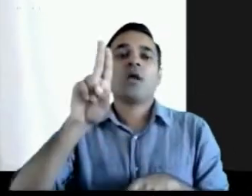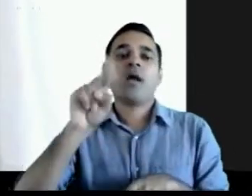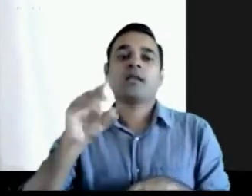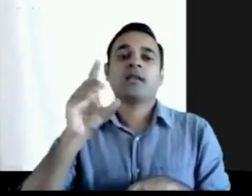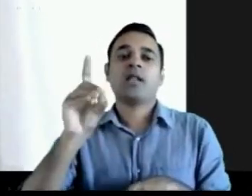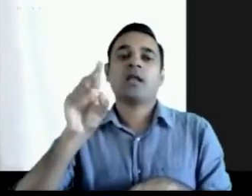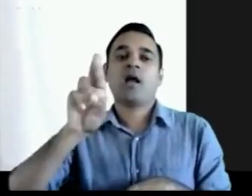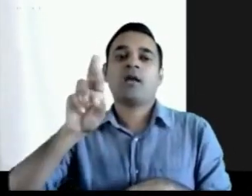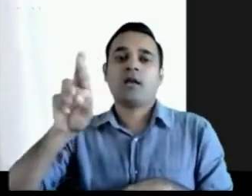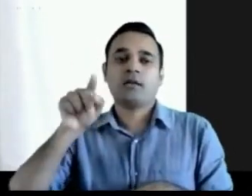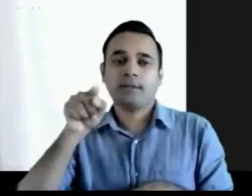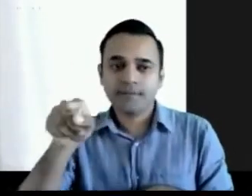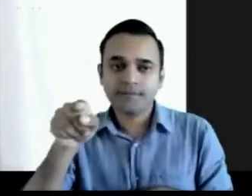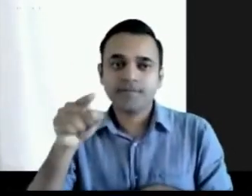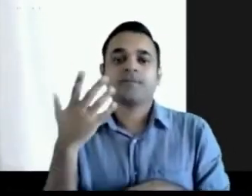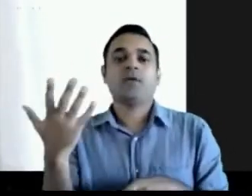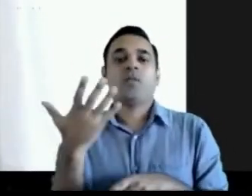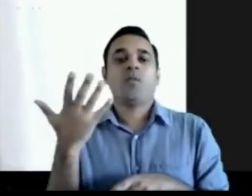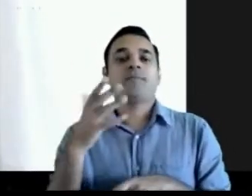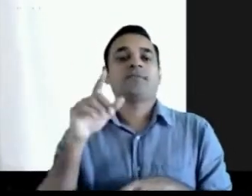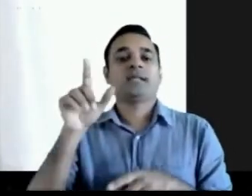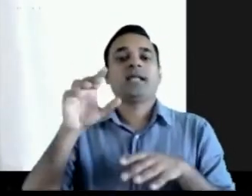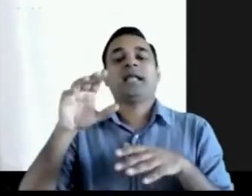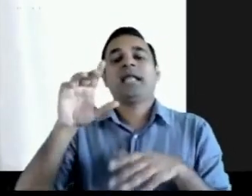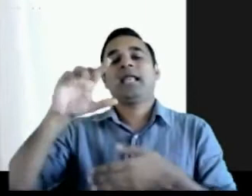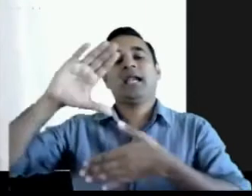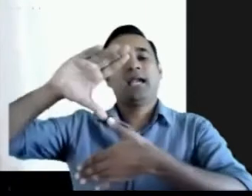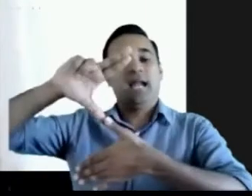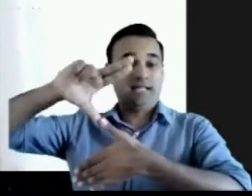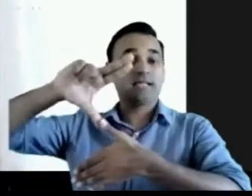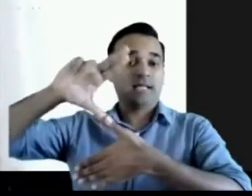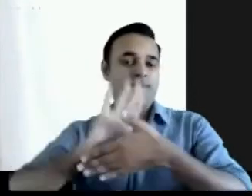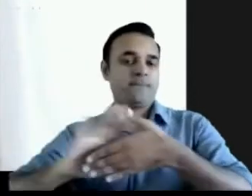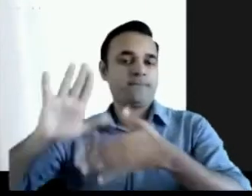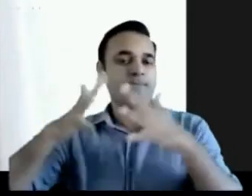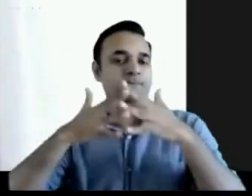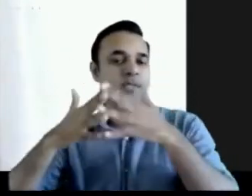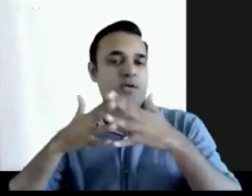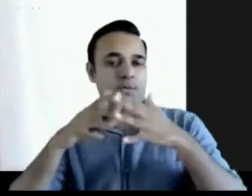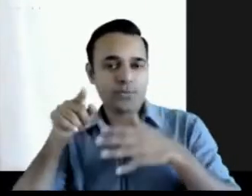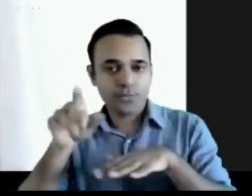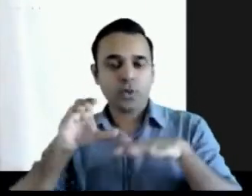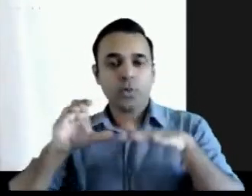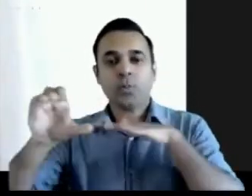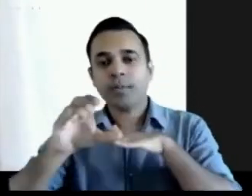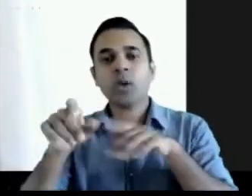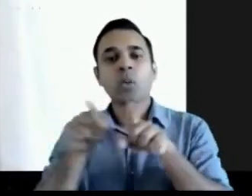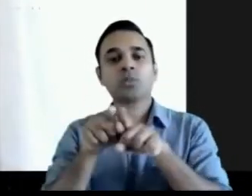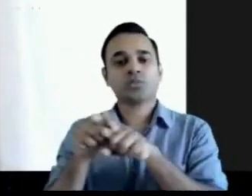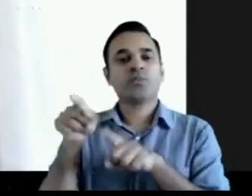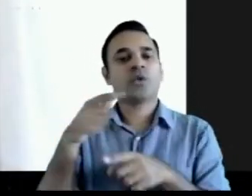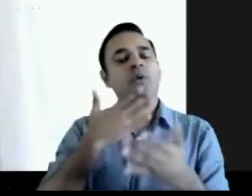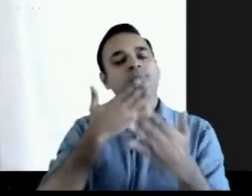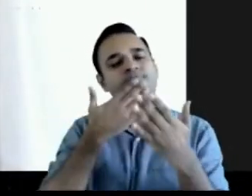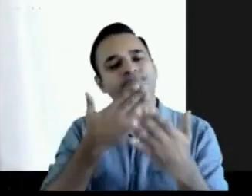colegas de sedima y u.n osha por el liderazgo y el desarrollo de este laboratorio de aprendizaje sobre la